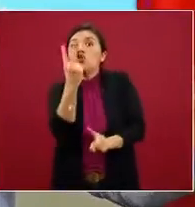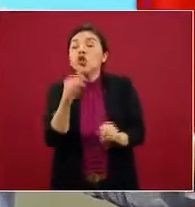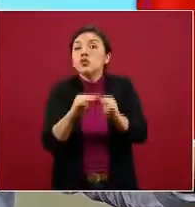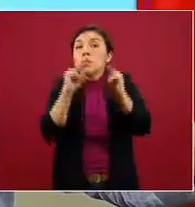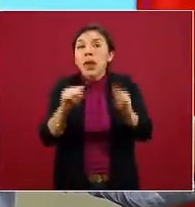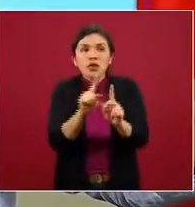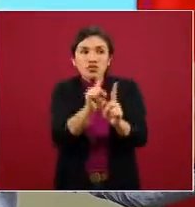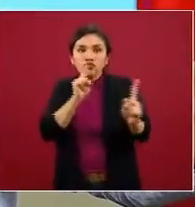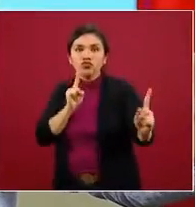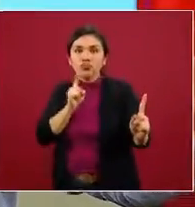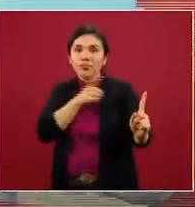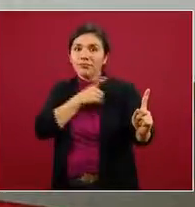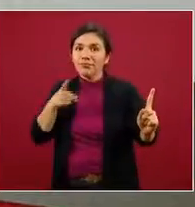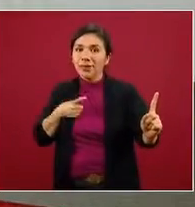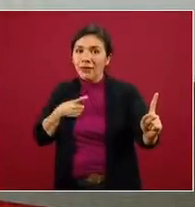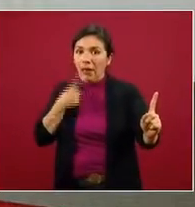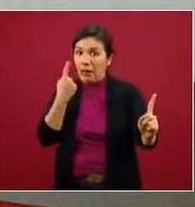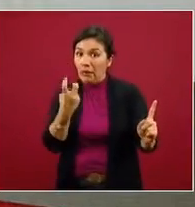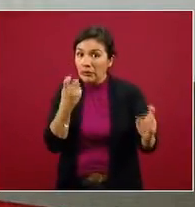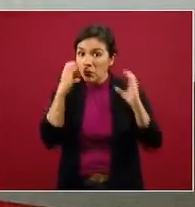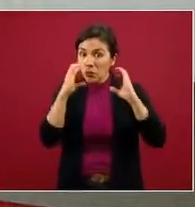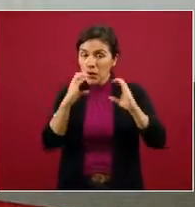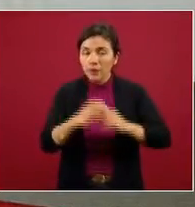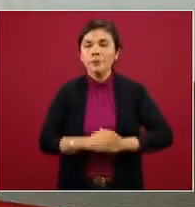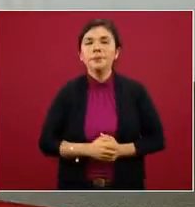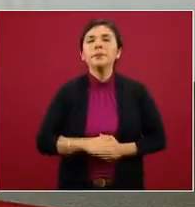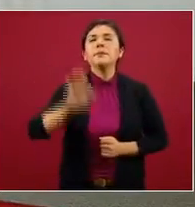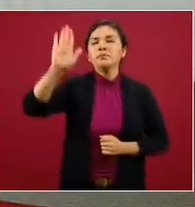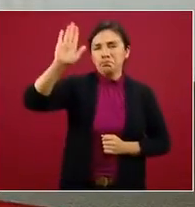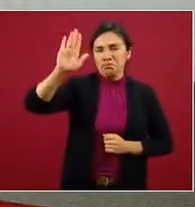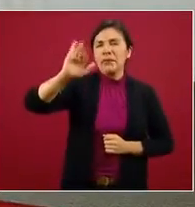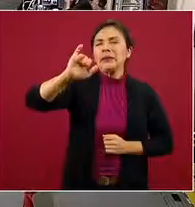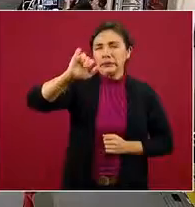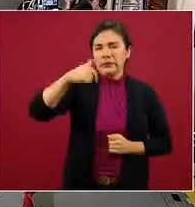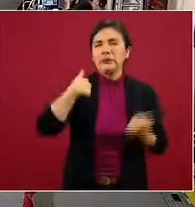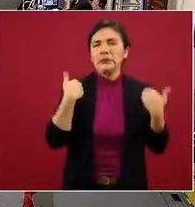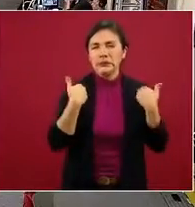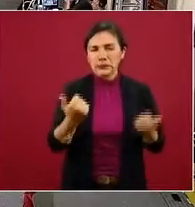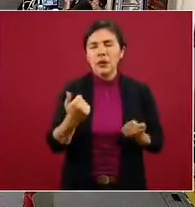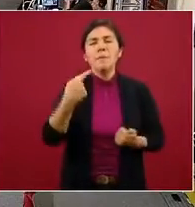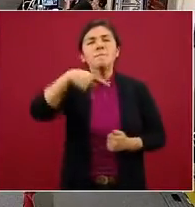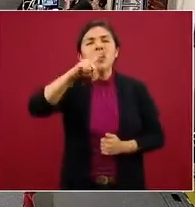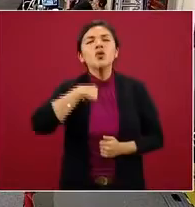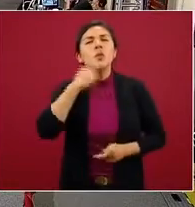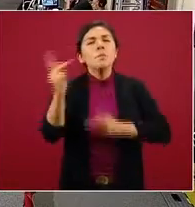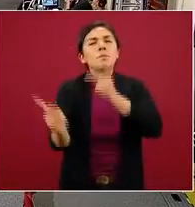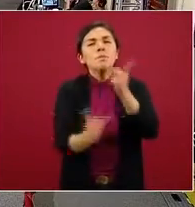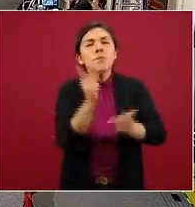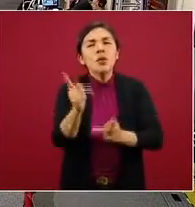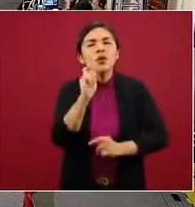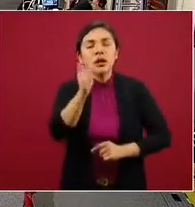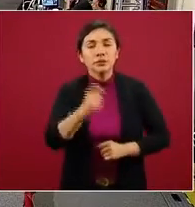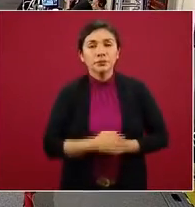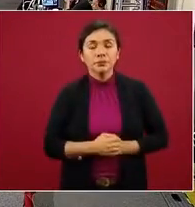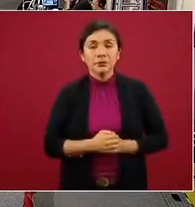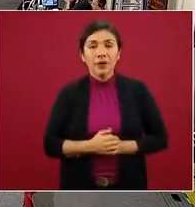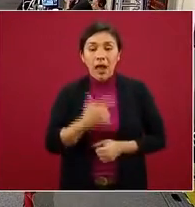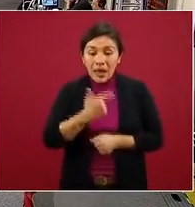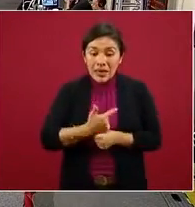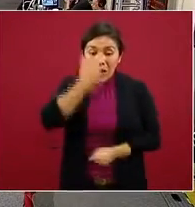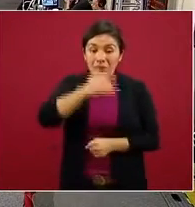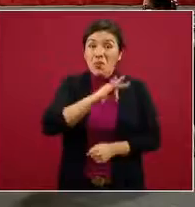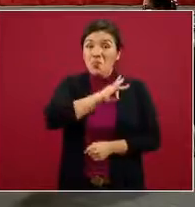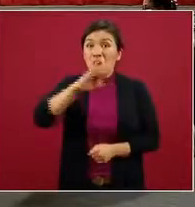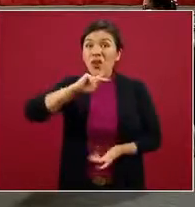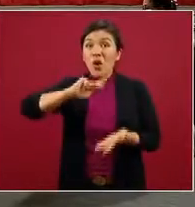como medida adicional de precaución, ¿no? Es que la pregunta, insisto, es, ¿el riesgo de rebrote quiere